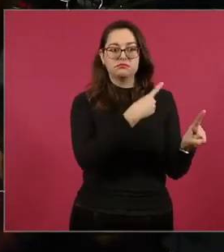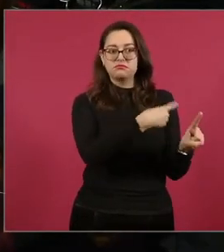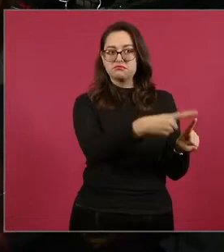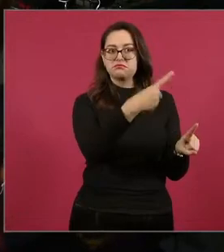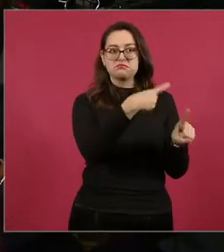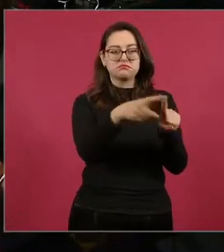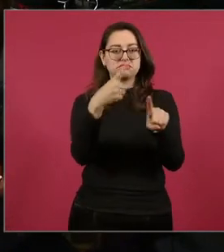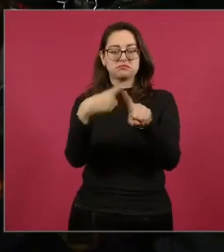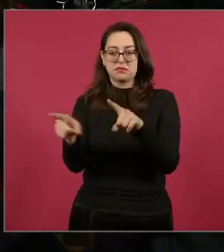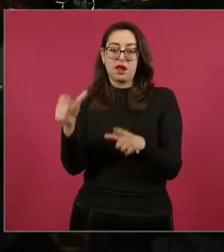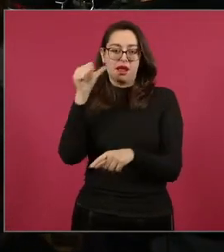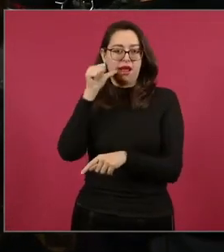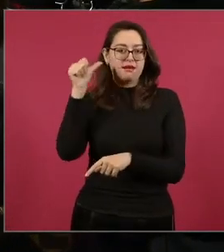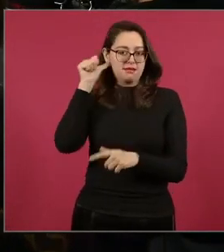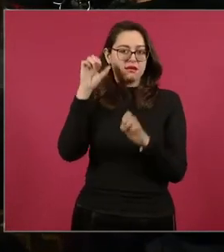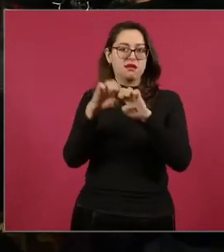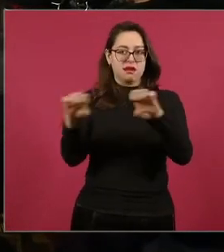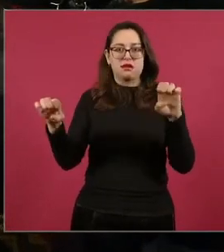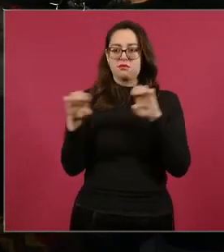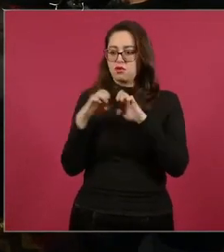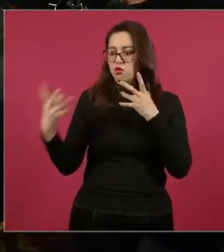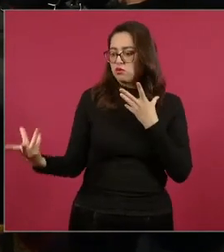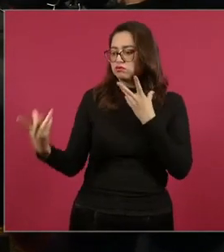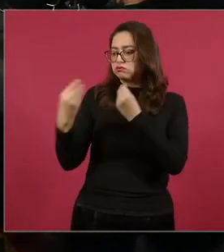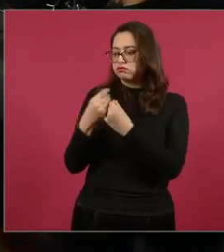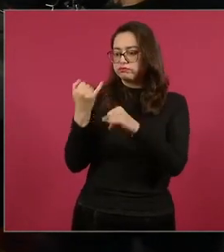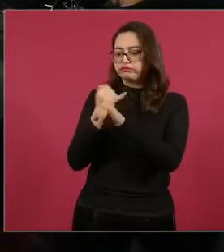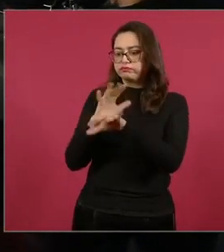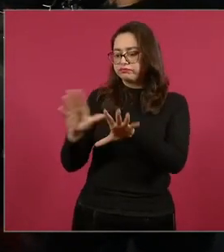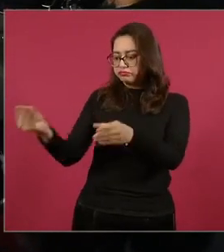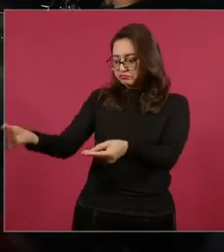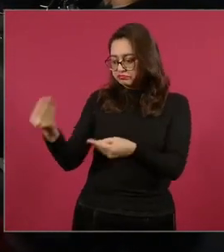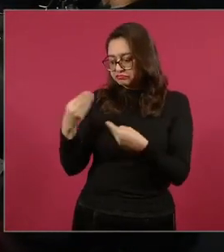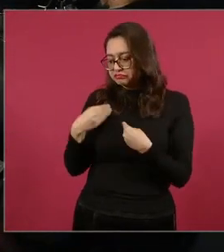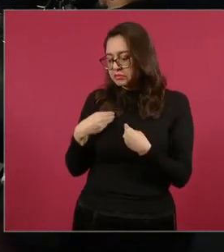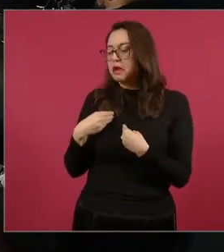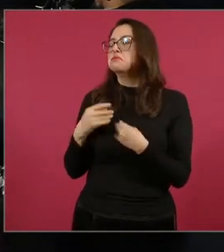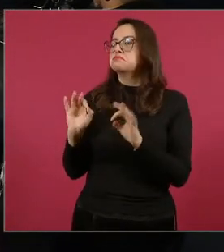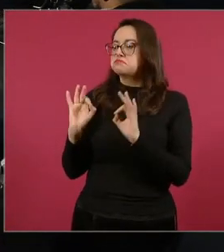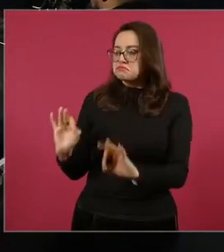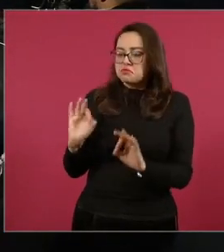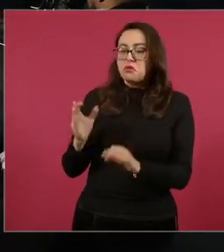y vamos bastante bien. Hoy tengo una reunión,